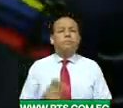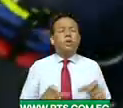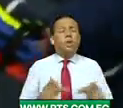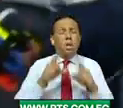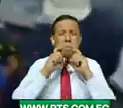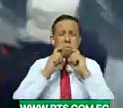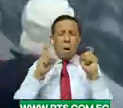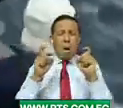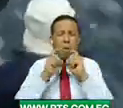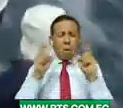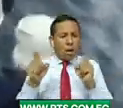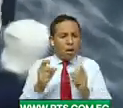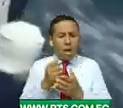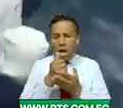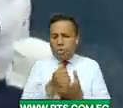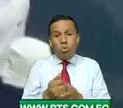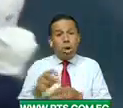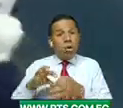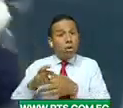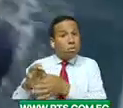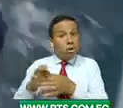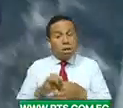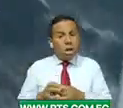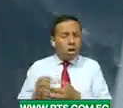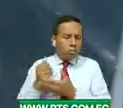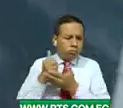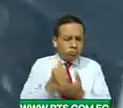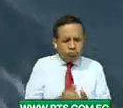Y fue retirado por sus compañeros.